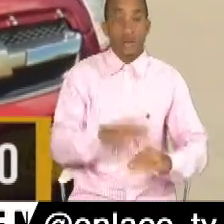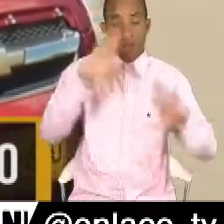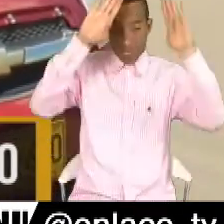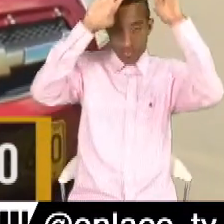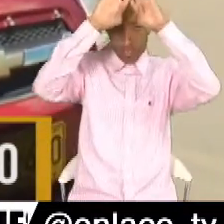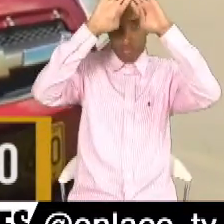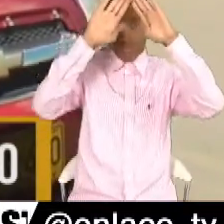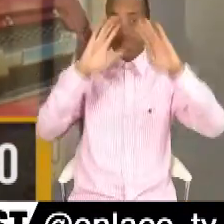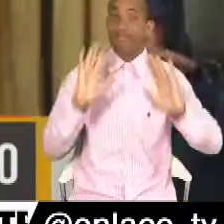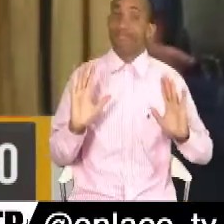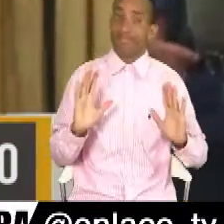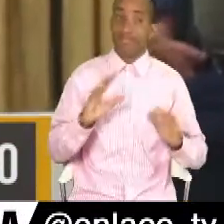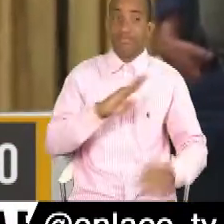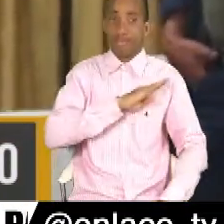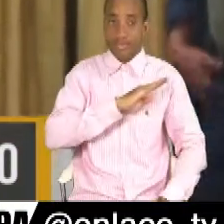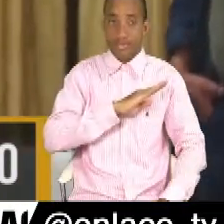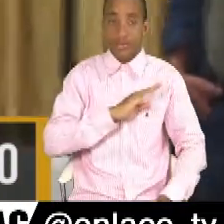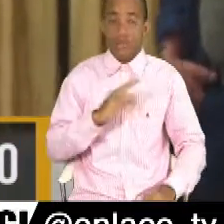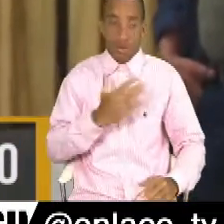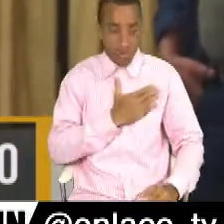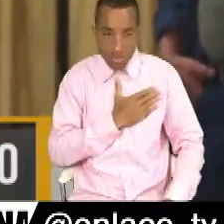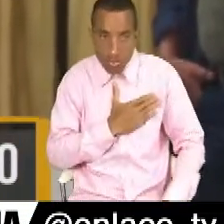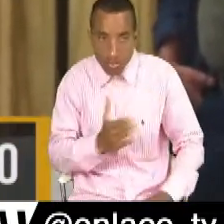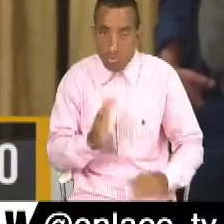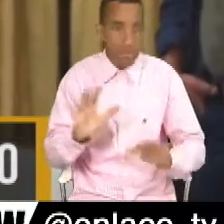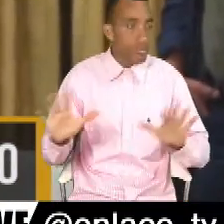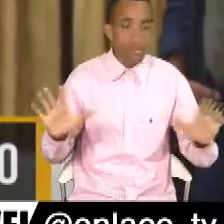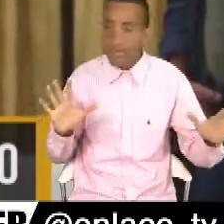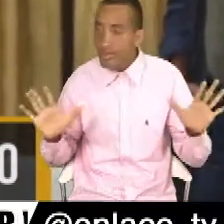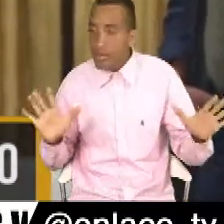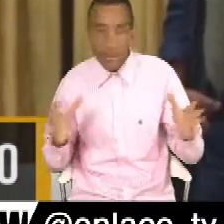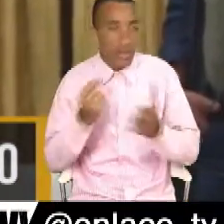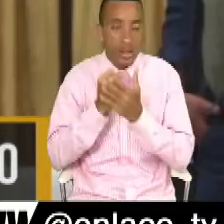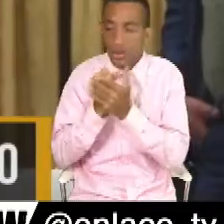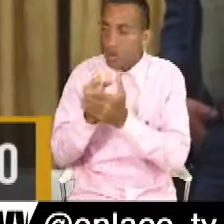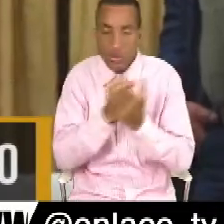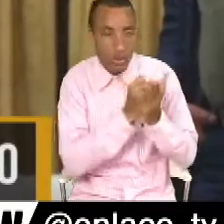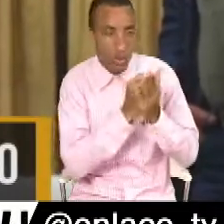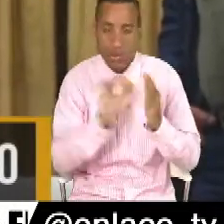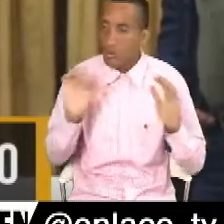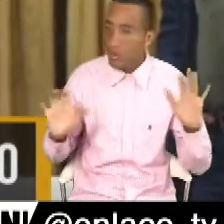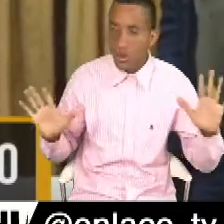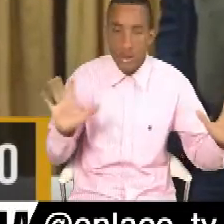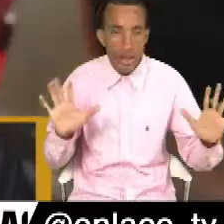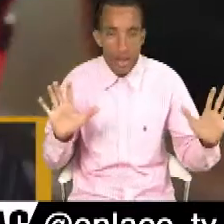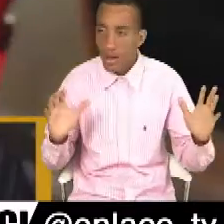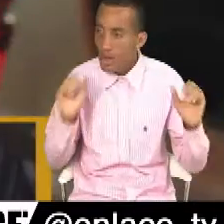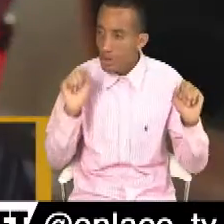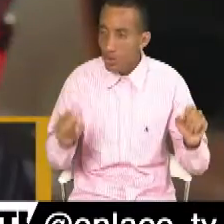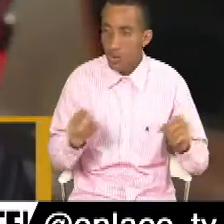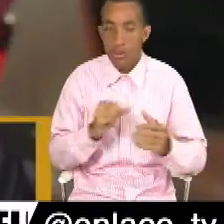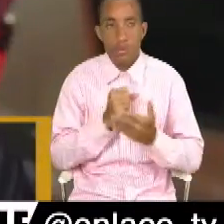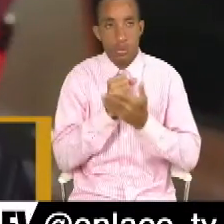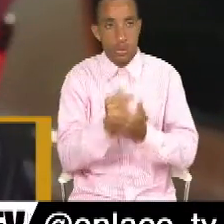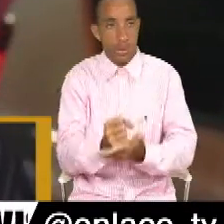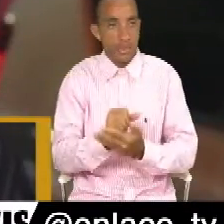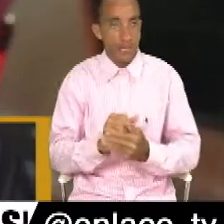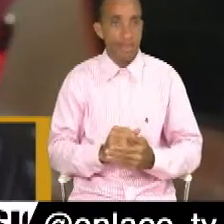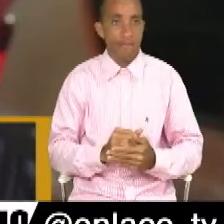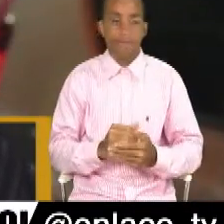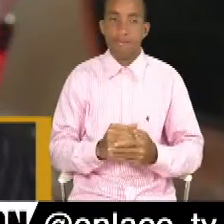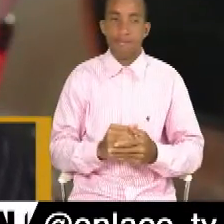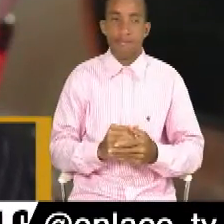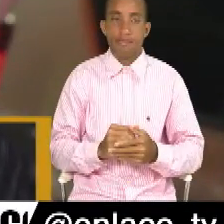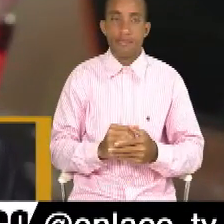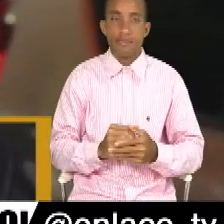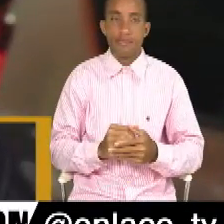El mandatario se mostró presto a seguir intermediando para buscar una salida que beneficie a las partes. Esperamos, invitamos